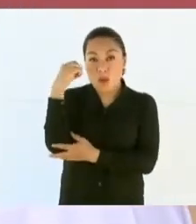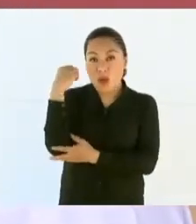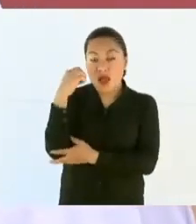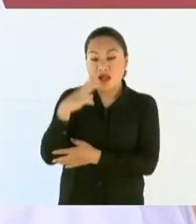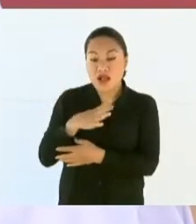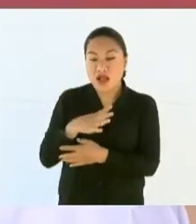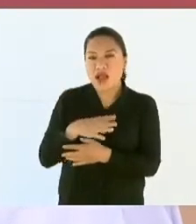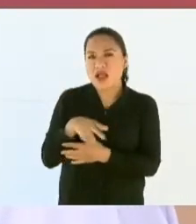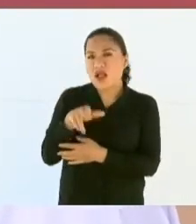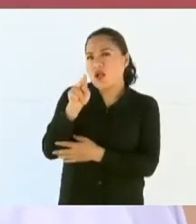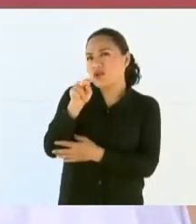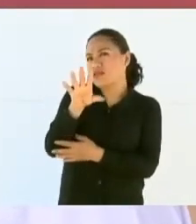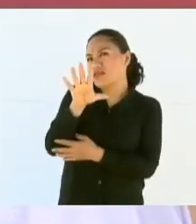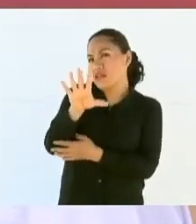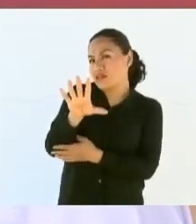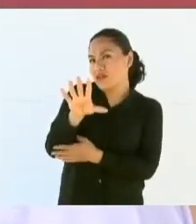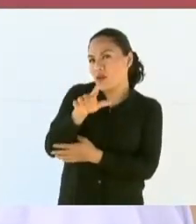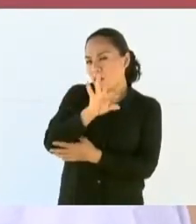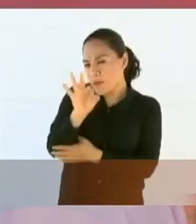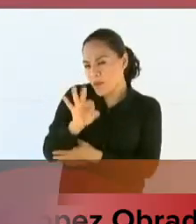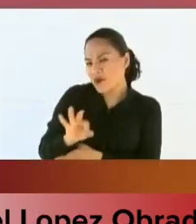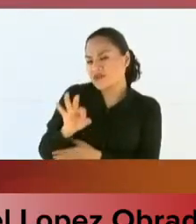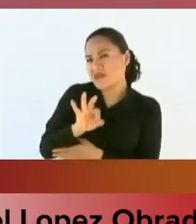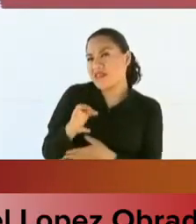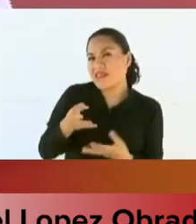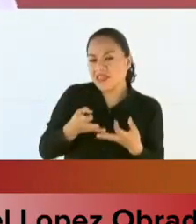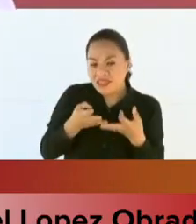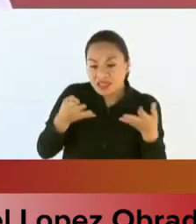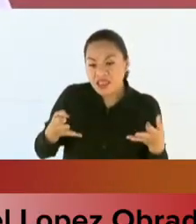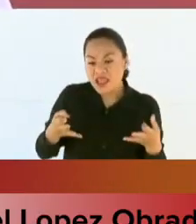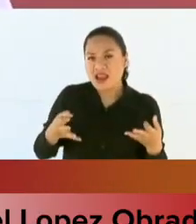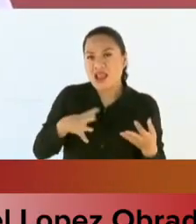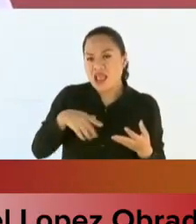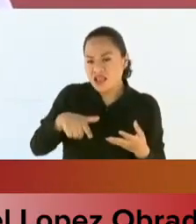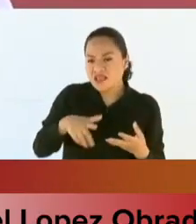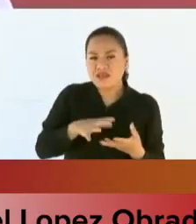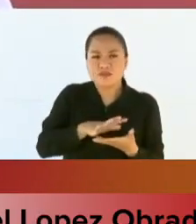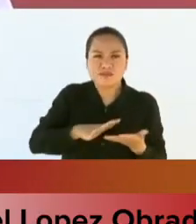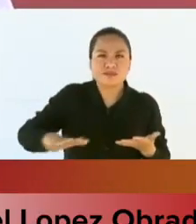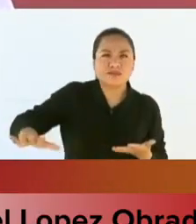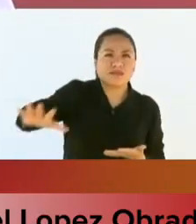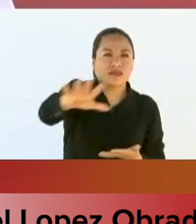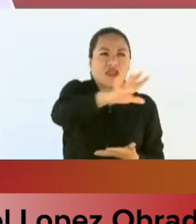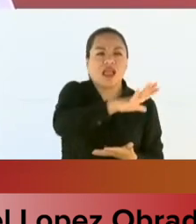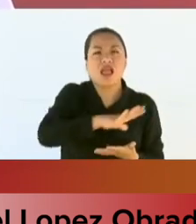85% del territorio es comunal.